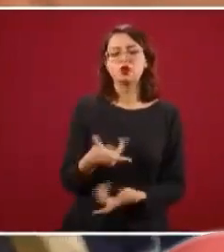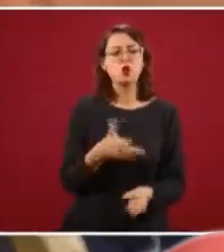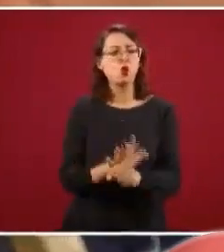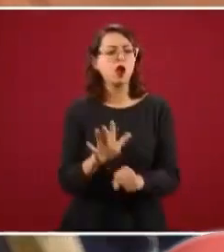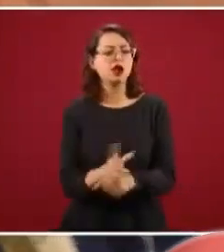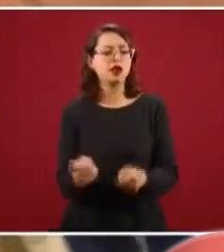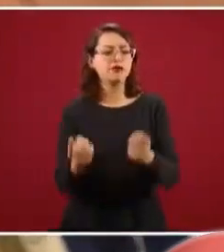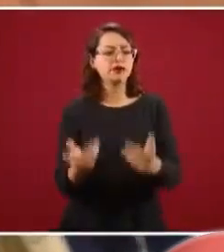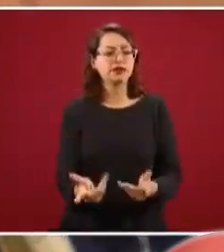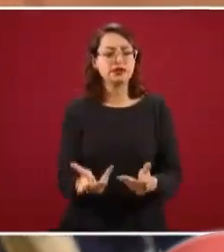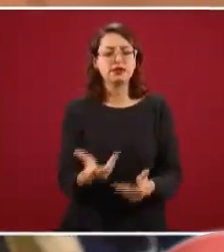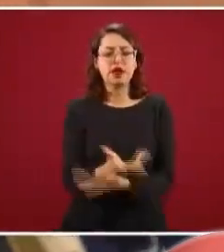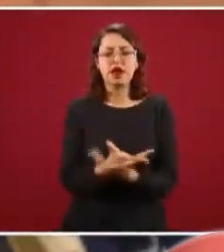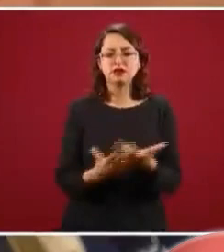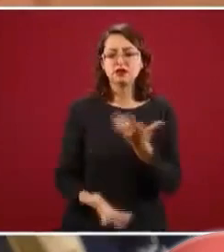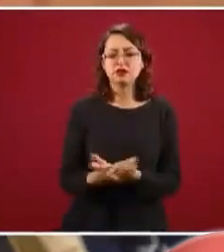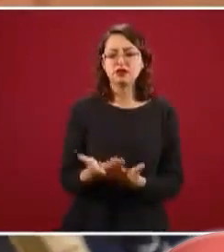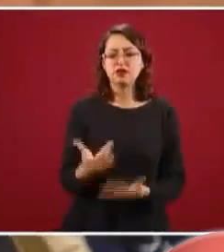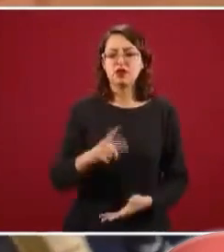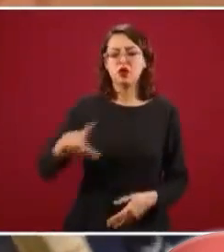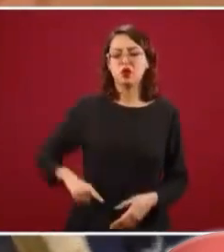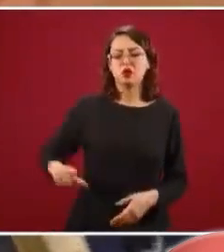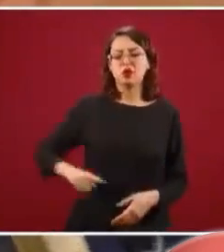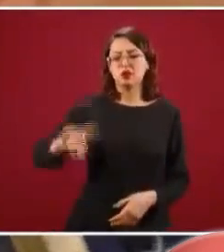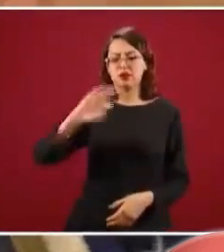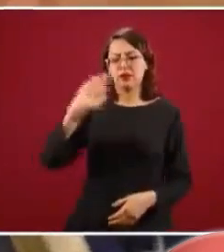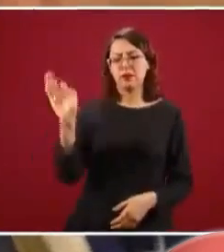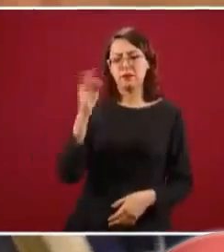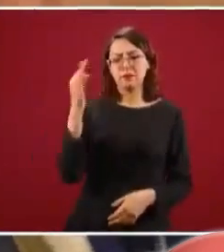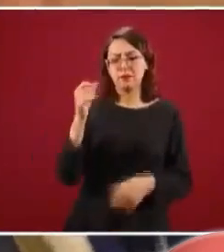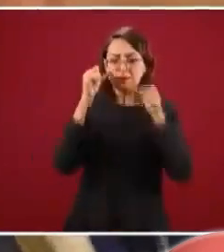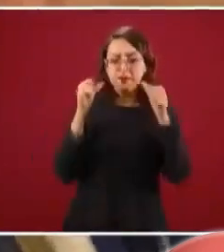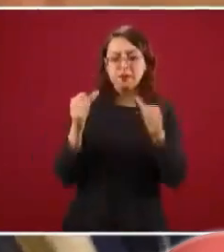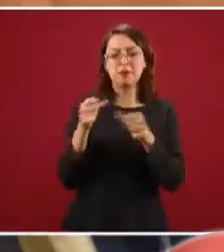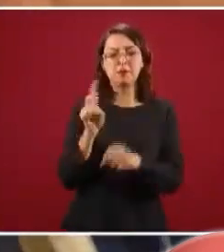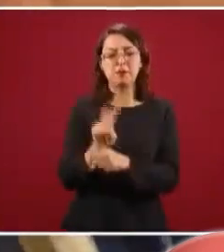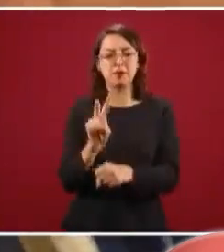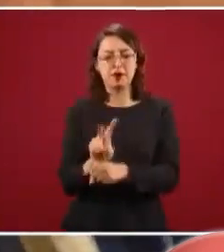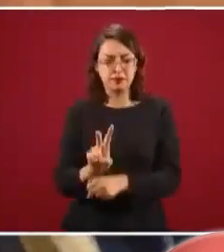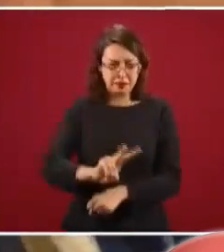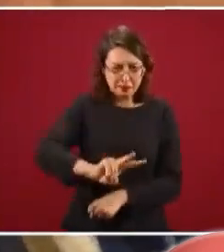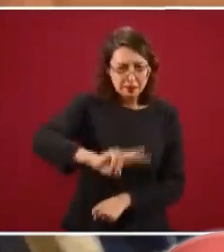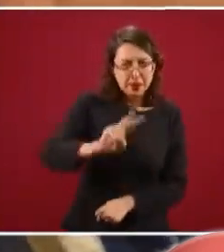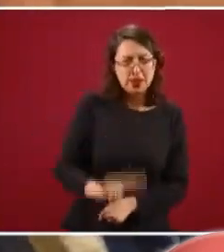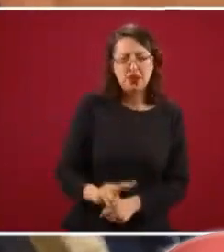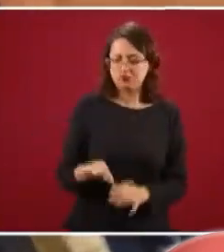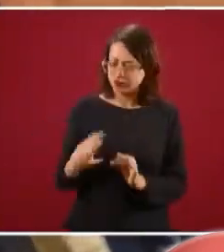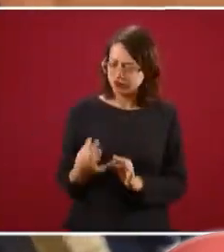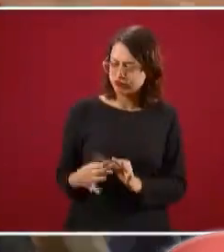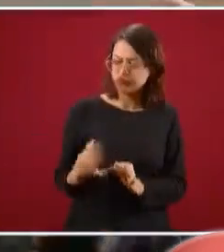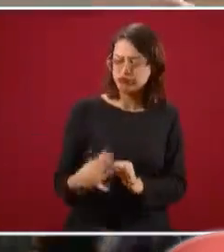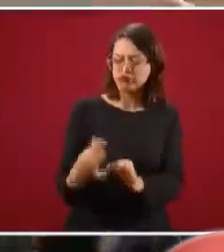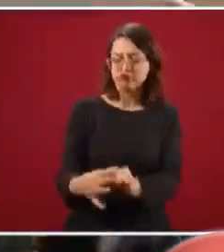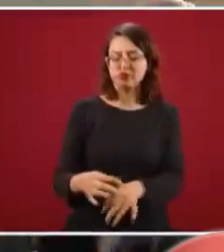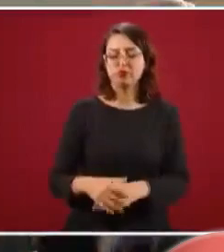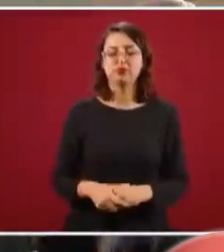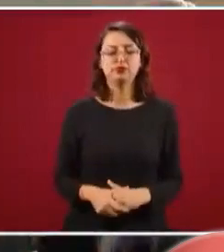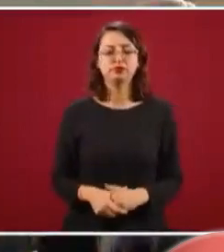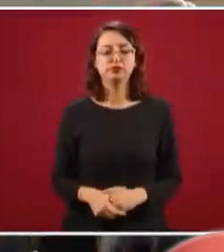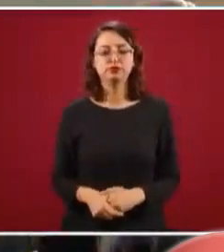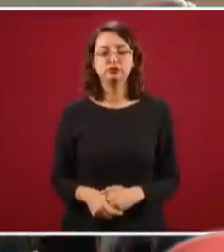concretas van a poner en marcha desde el gobierno federal para vigilar que se cumpla con este proceso democráticamente? Sí, hemos